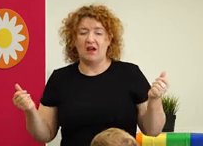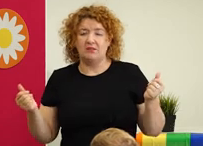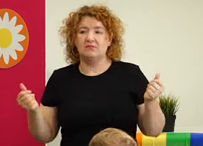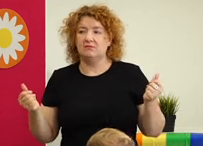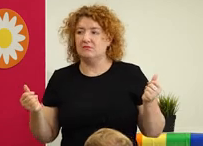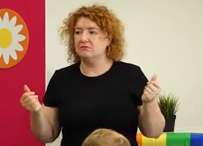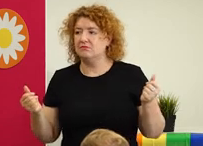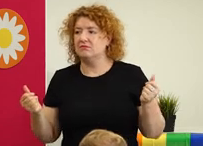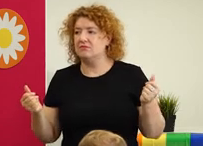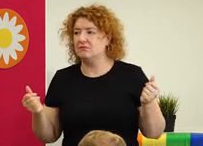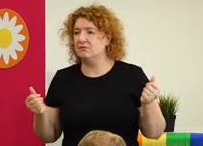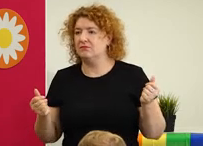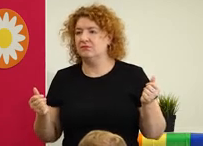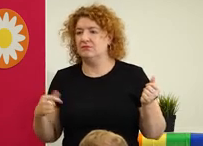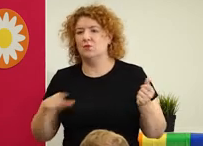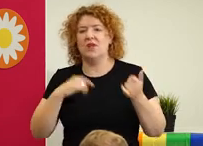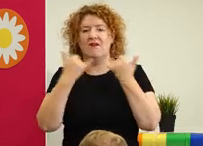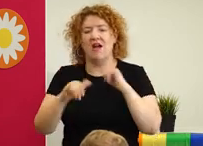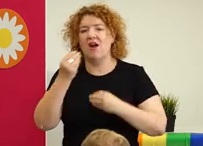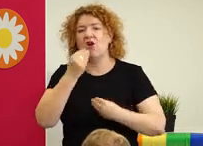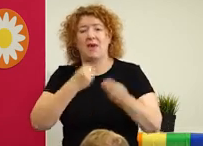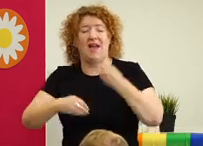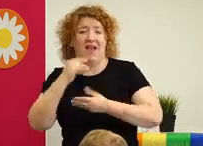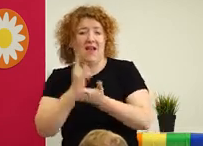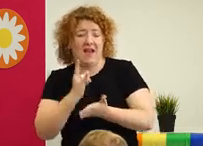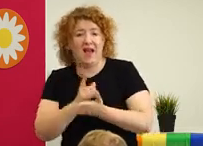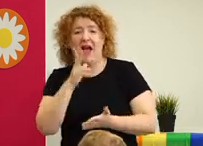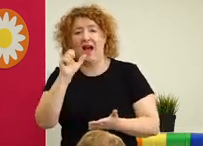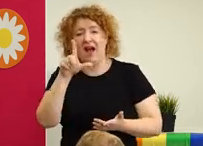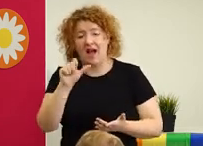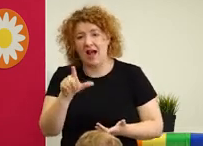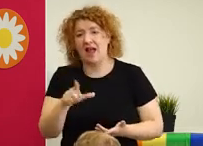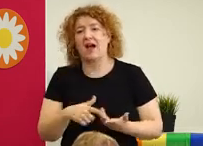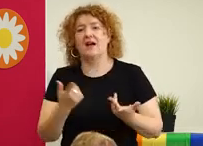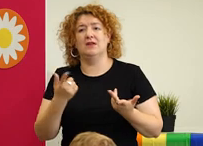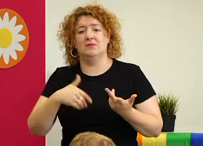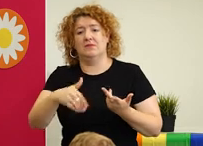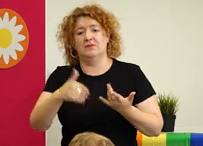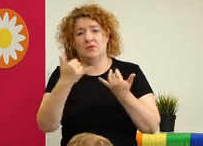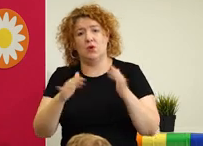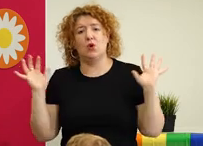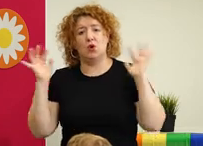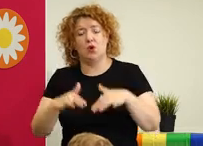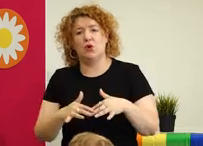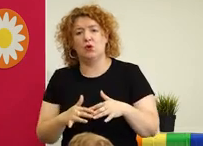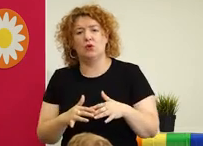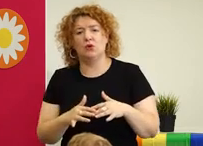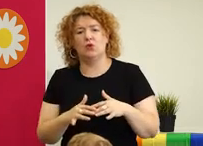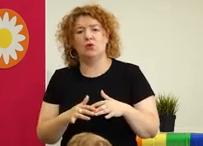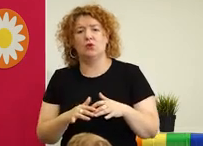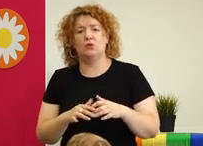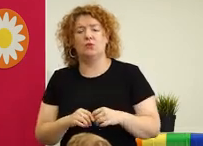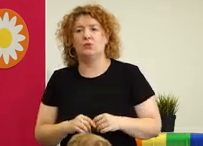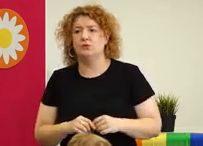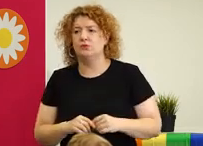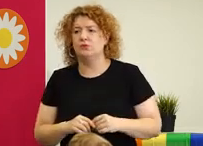No sé qué hablar más, no halal, una fiesta queer árabe, pero nuevamente vamos a tener Congreso de Opetades y Manfa